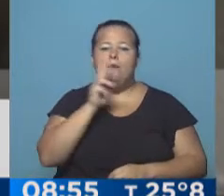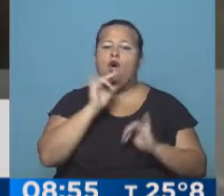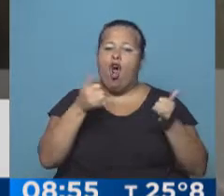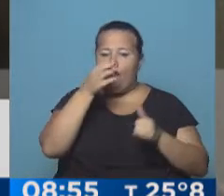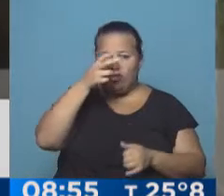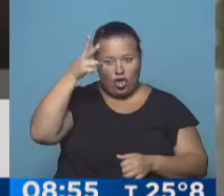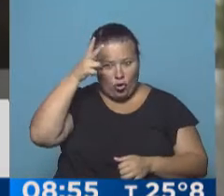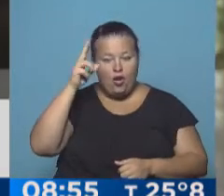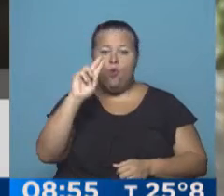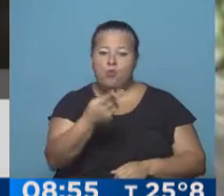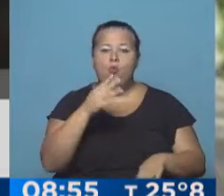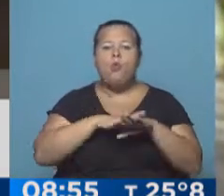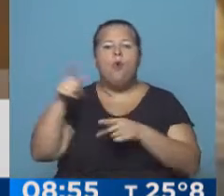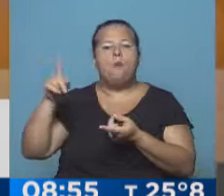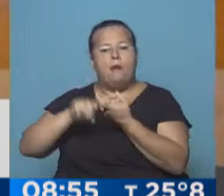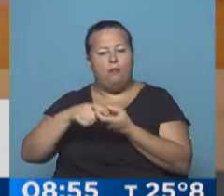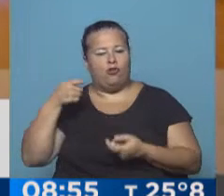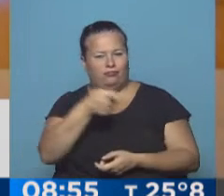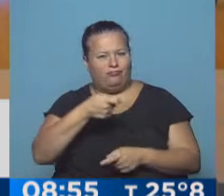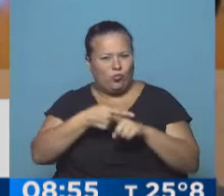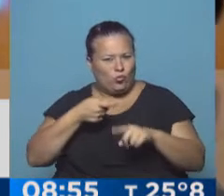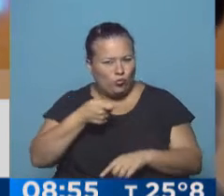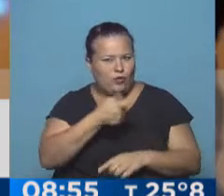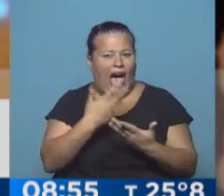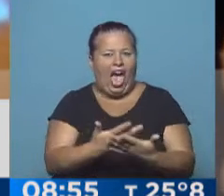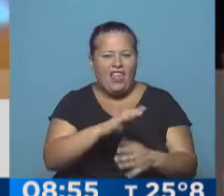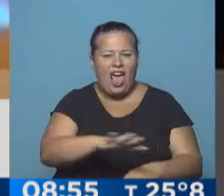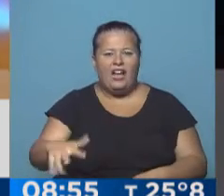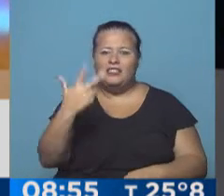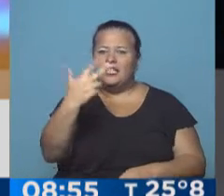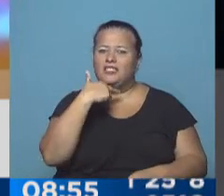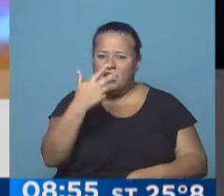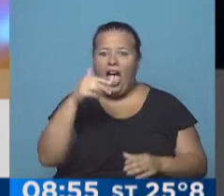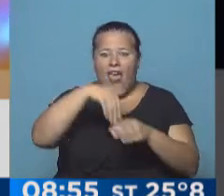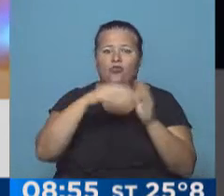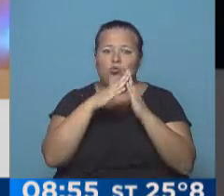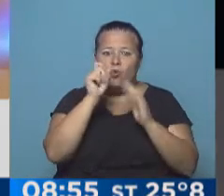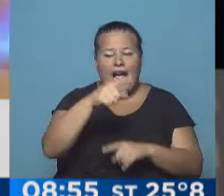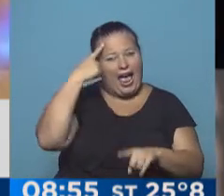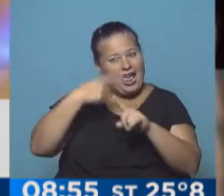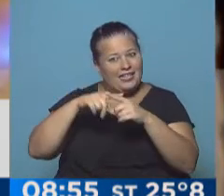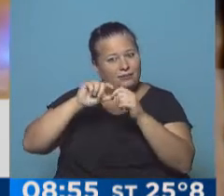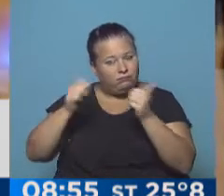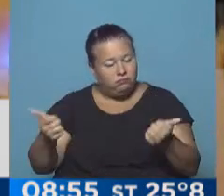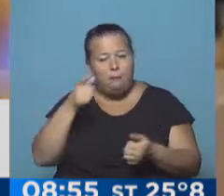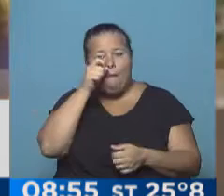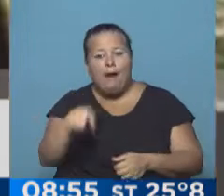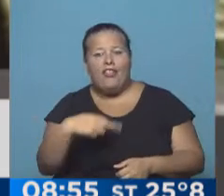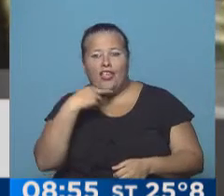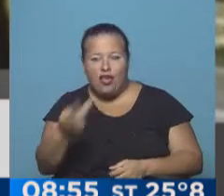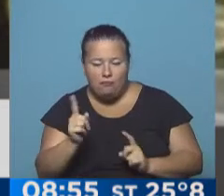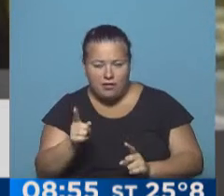de 28 años fue asesinada a puñaladas delante de sus tres hijos en su casa por su expareja y padre de los